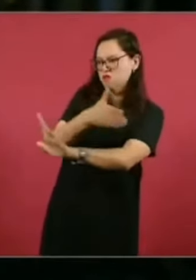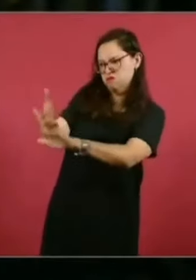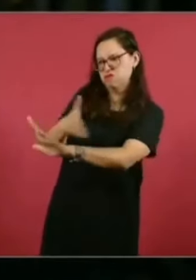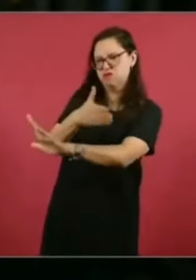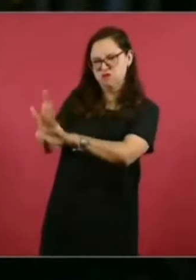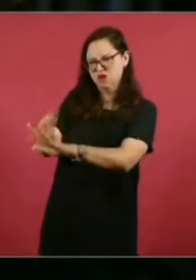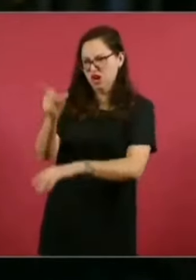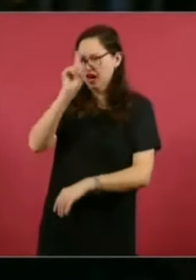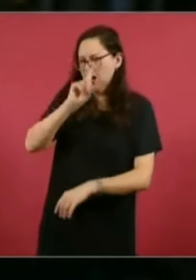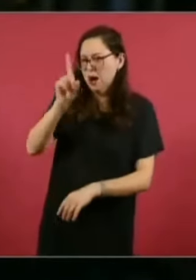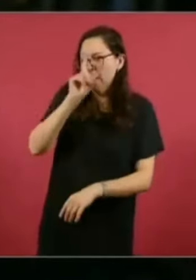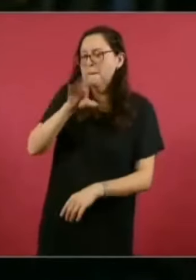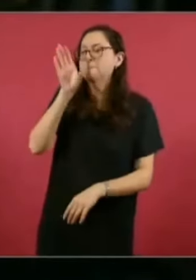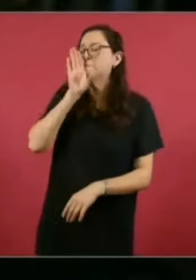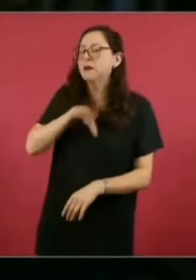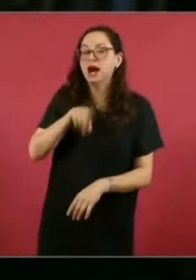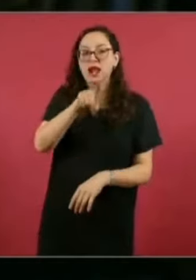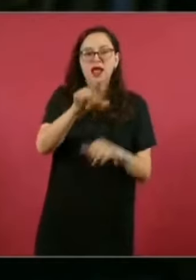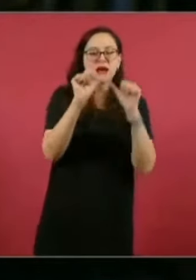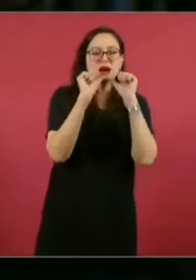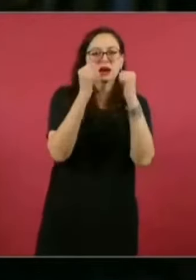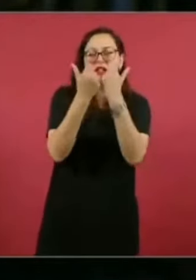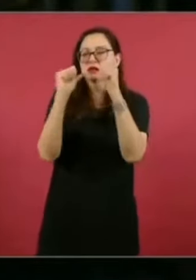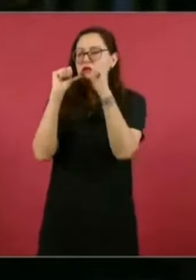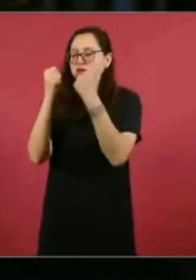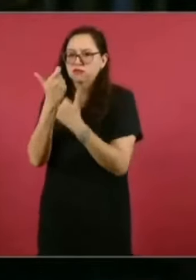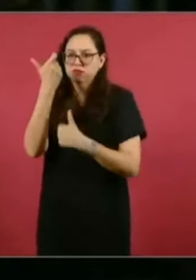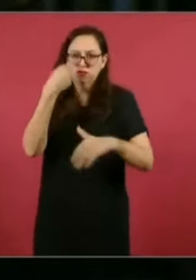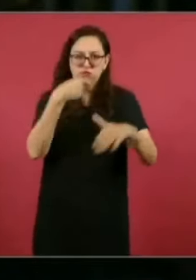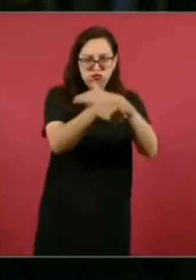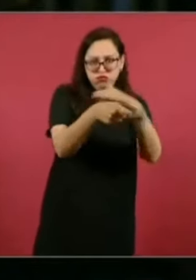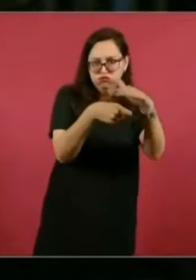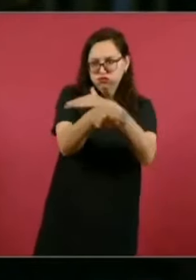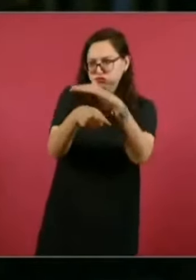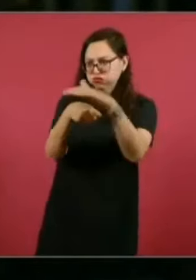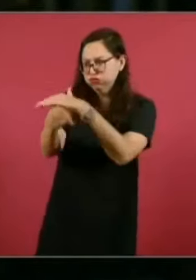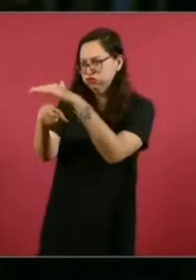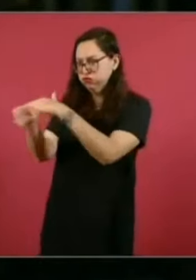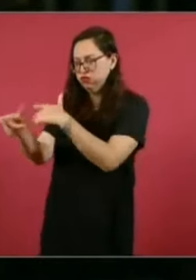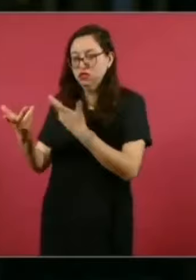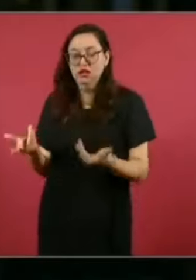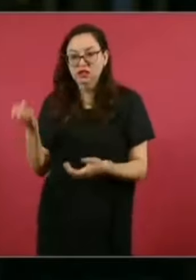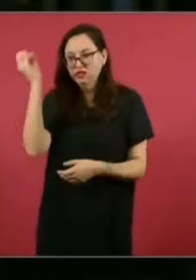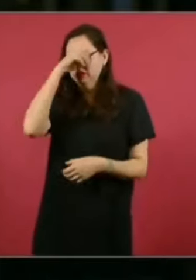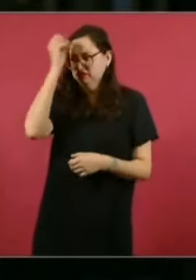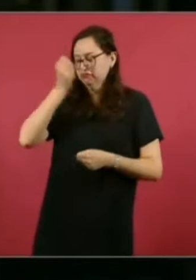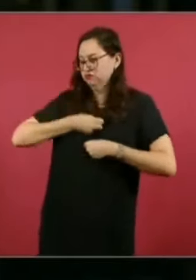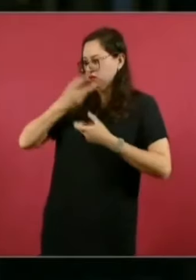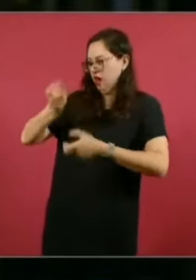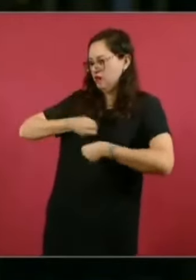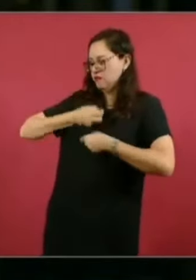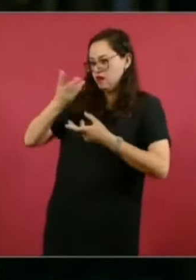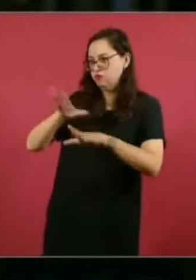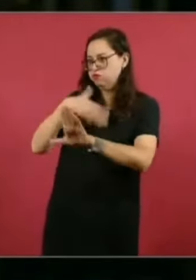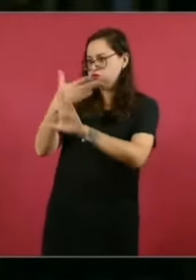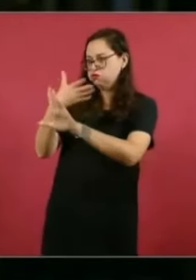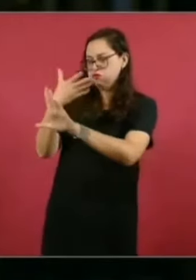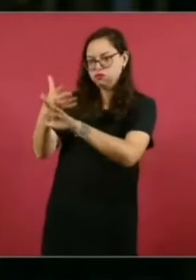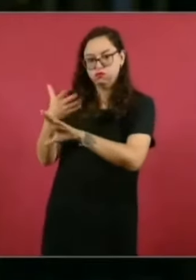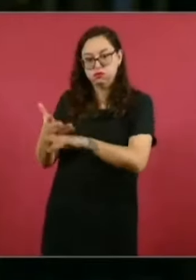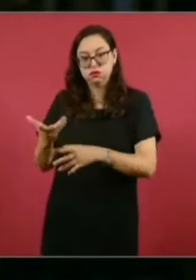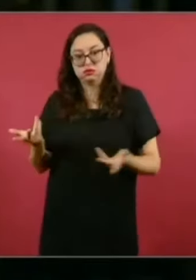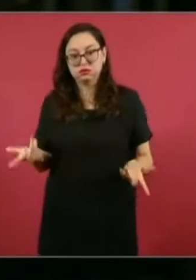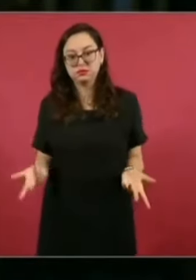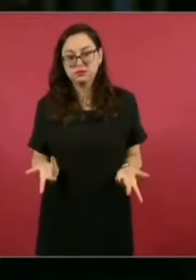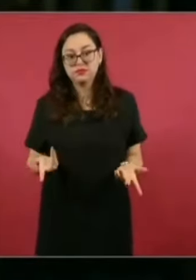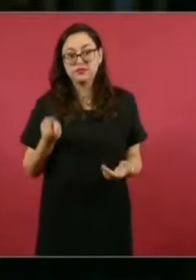aconsejando o contemplando complacidos opiniones que no y que usted ha rechazado con gallardía. ¿No es un